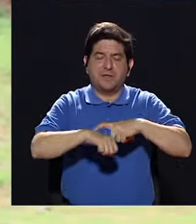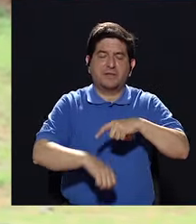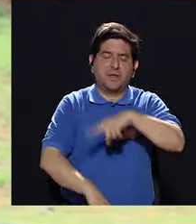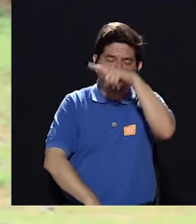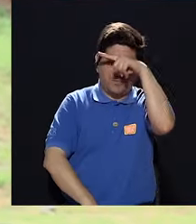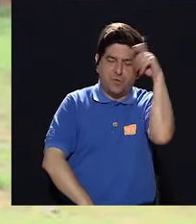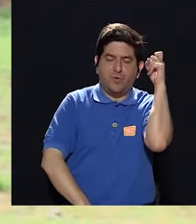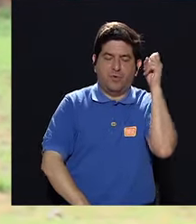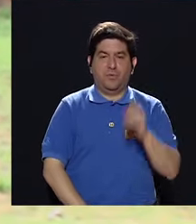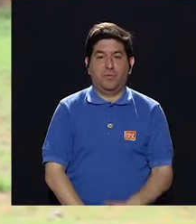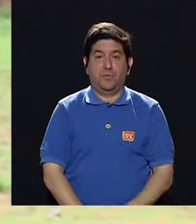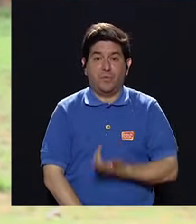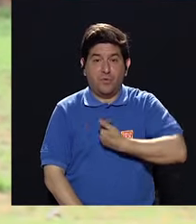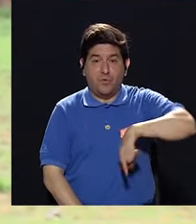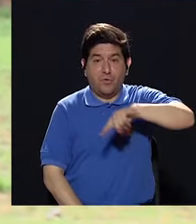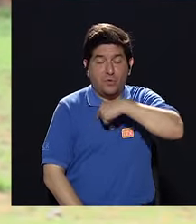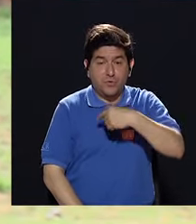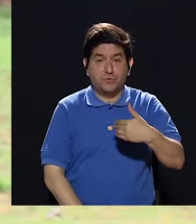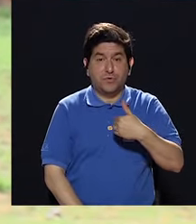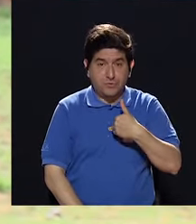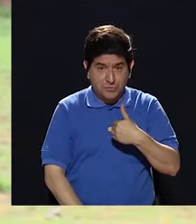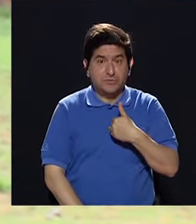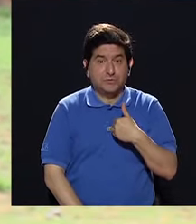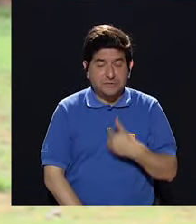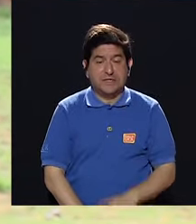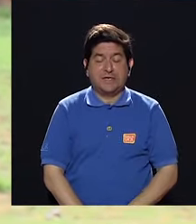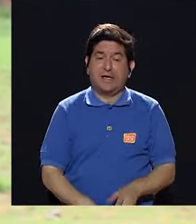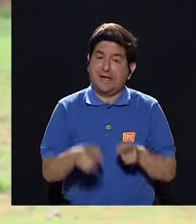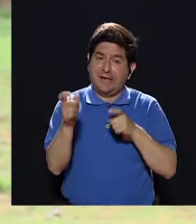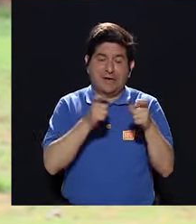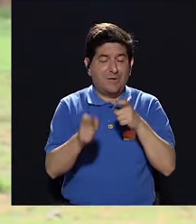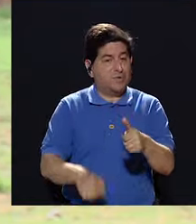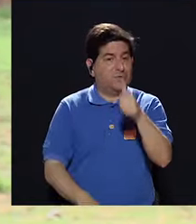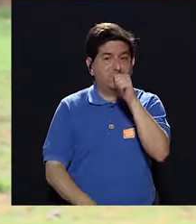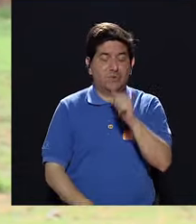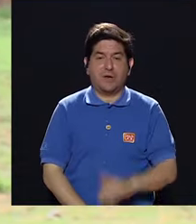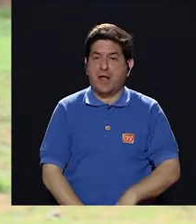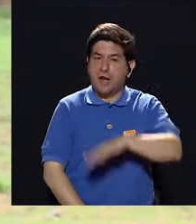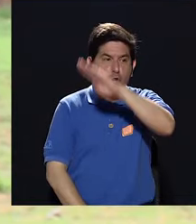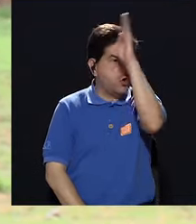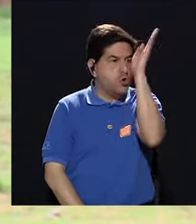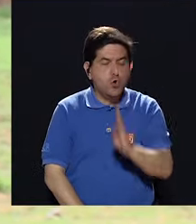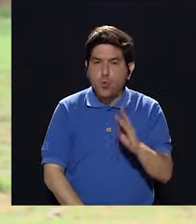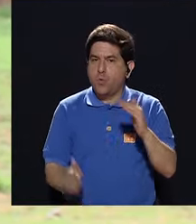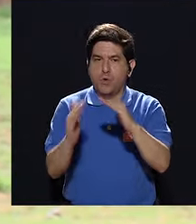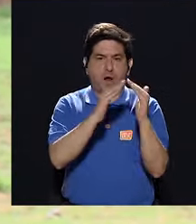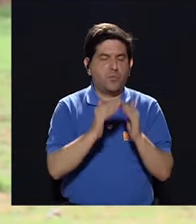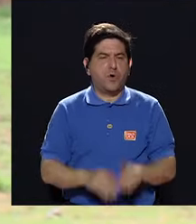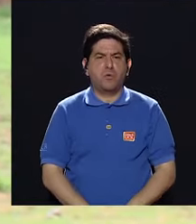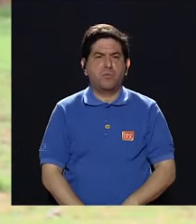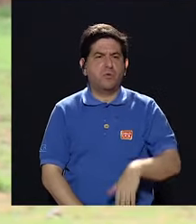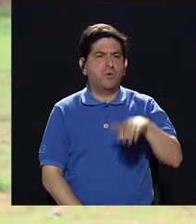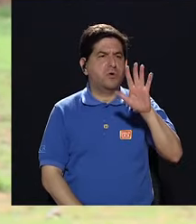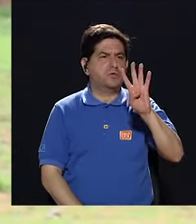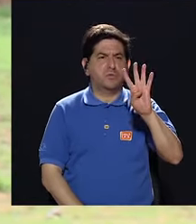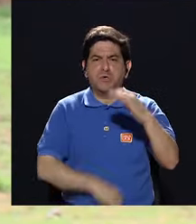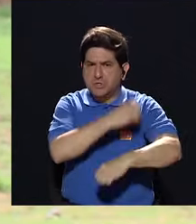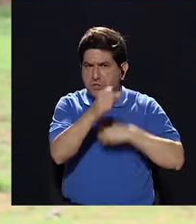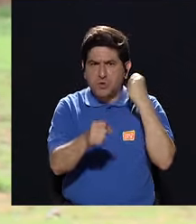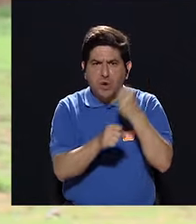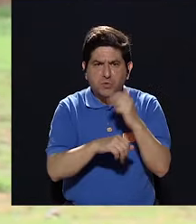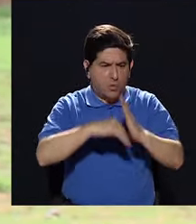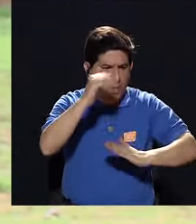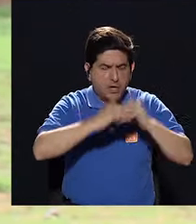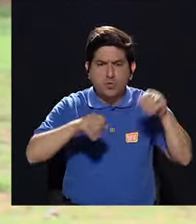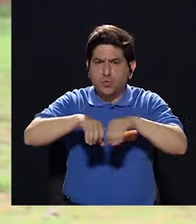verano. En el verano tuvimos bastante que racionar el agua, cosa que nunca en este pueblo, 54 años